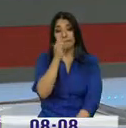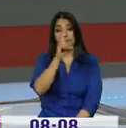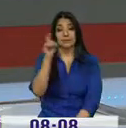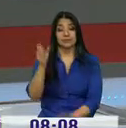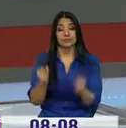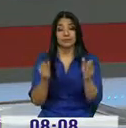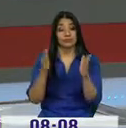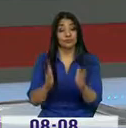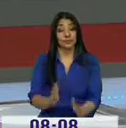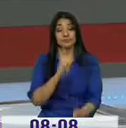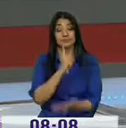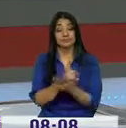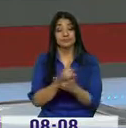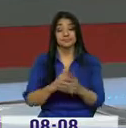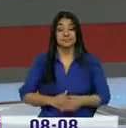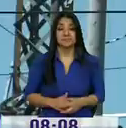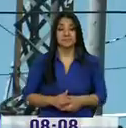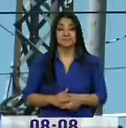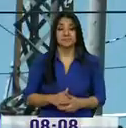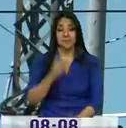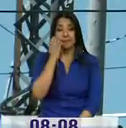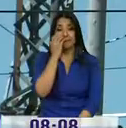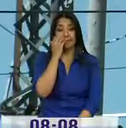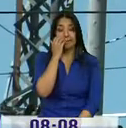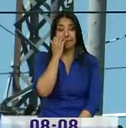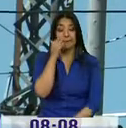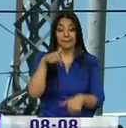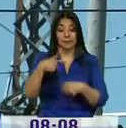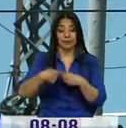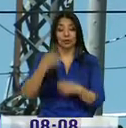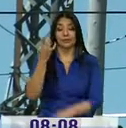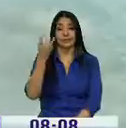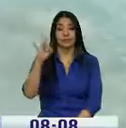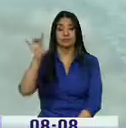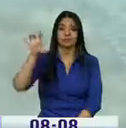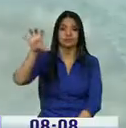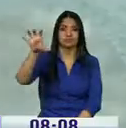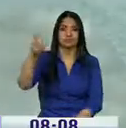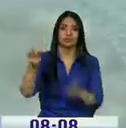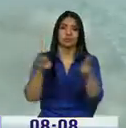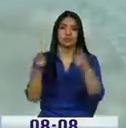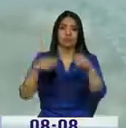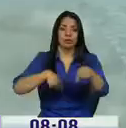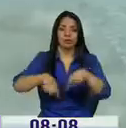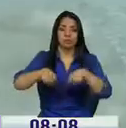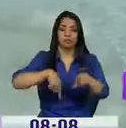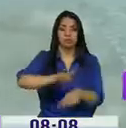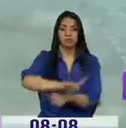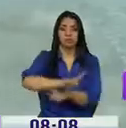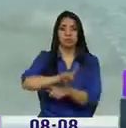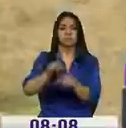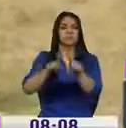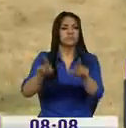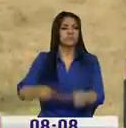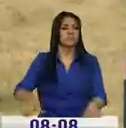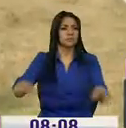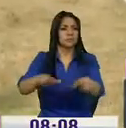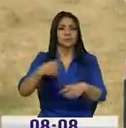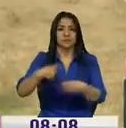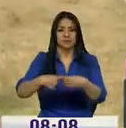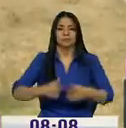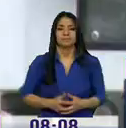Es alto, créanme. Vean. En Quito existen 18 radares fijos para controlar los límites de velocidad en diversos puntos de la